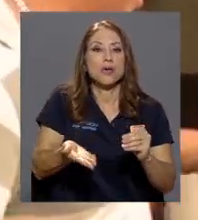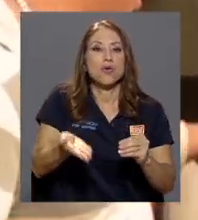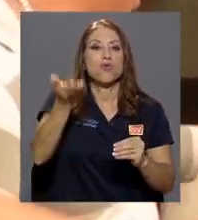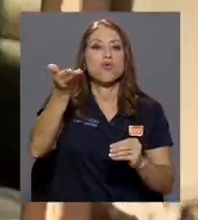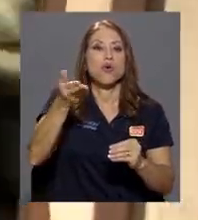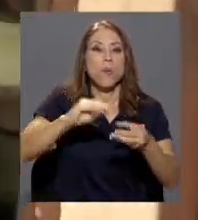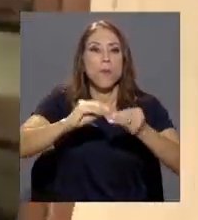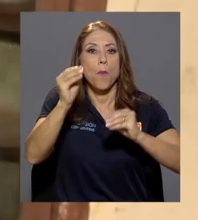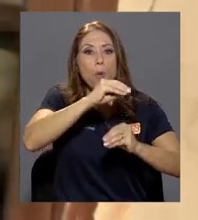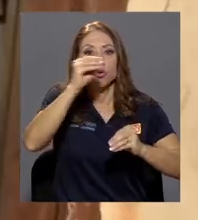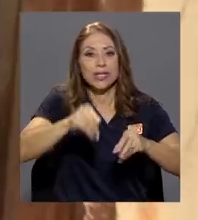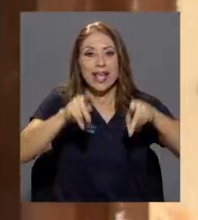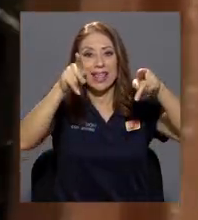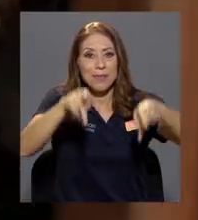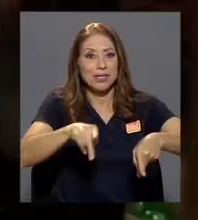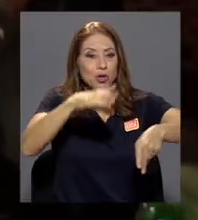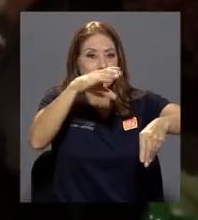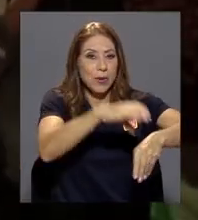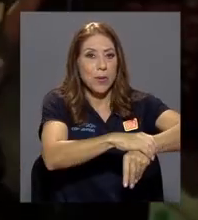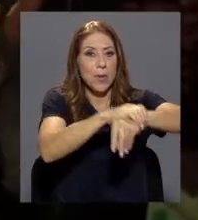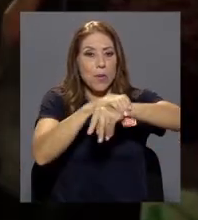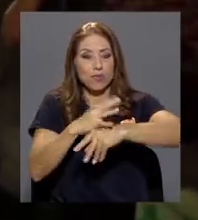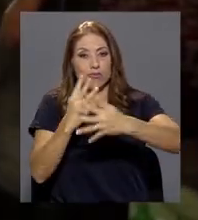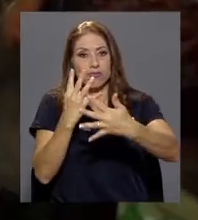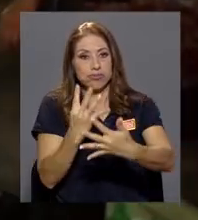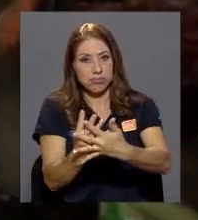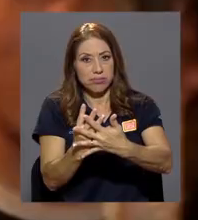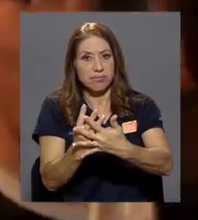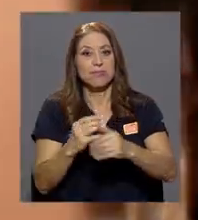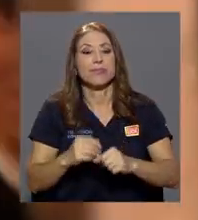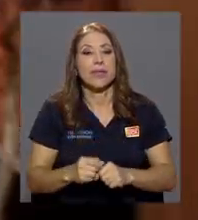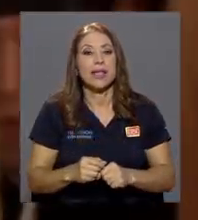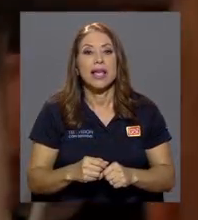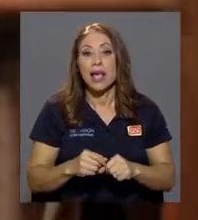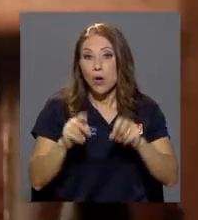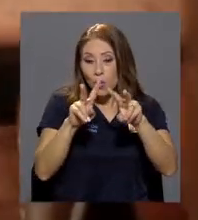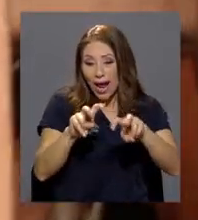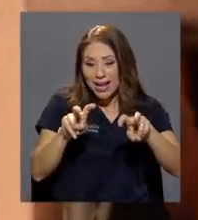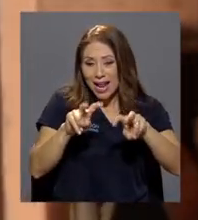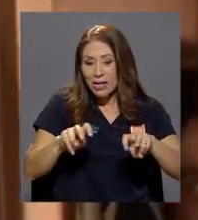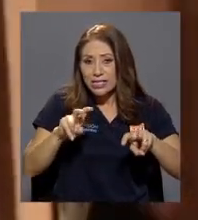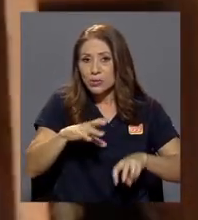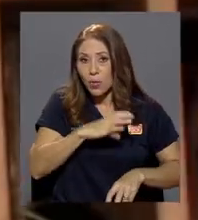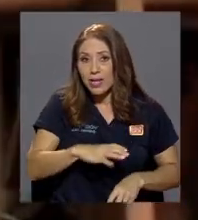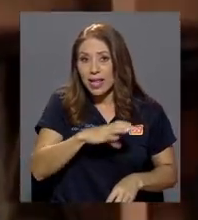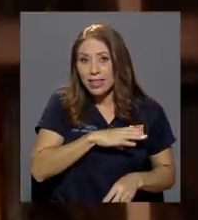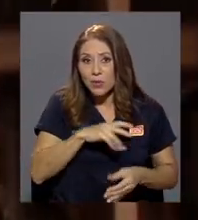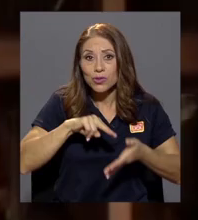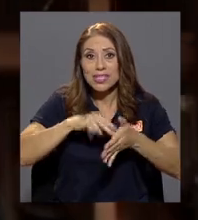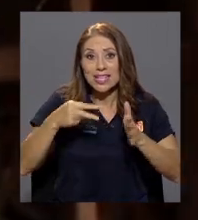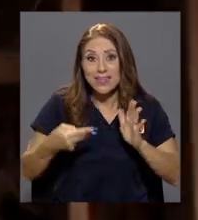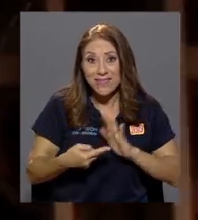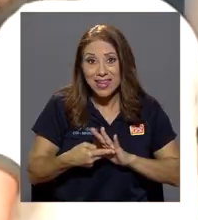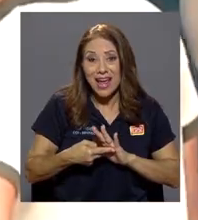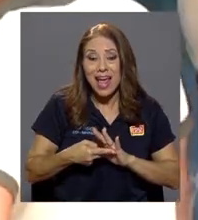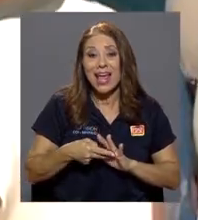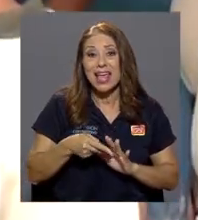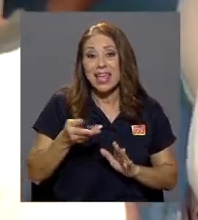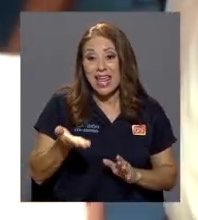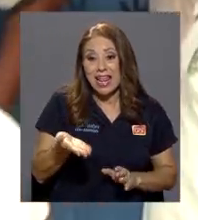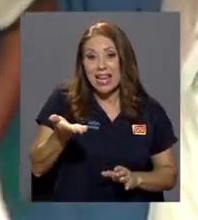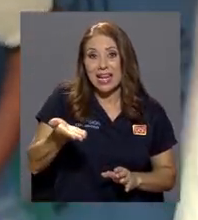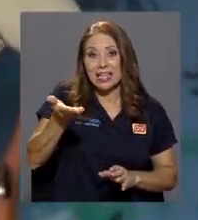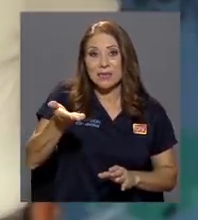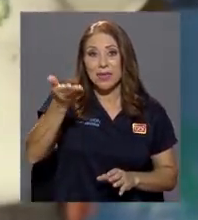si hacemos otro tipo de análisis más cualitativo es el crecimiento de costa rica es uno